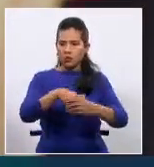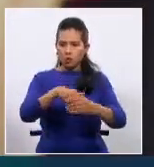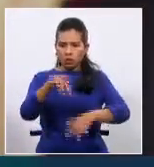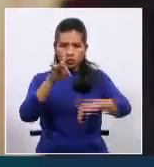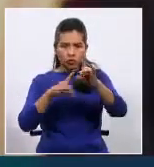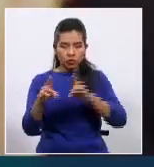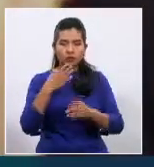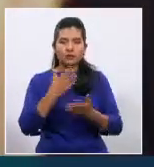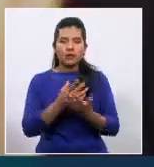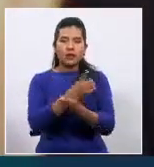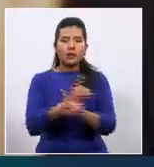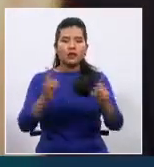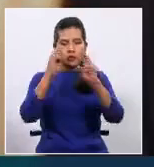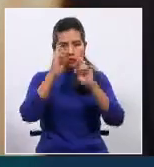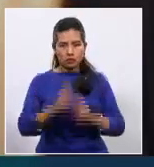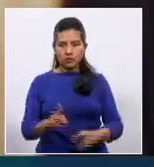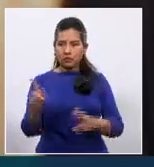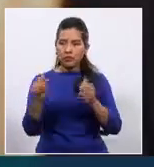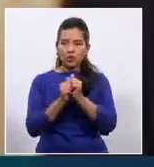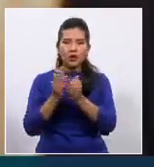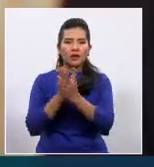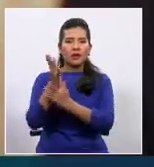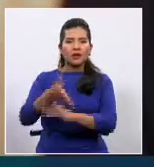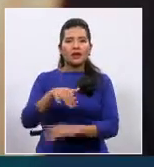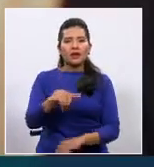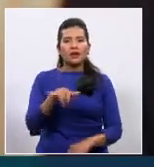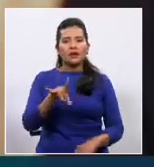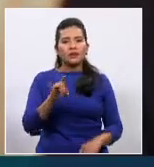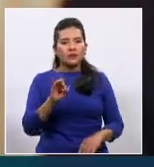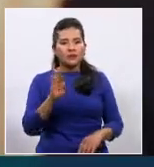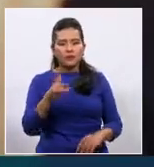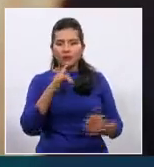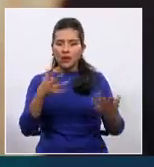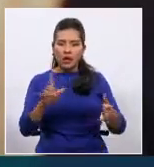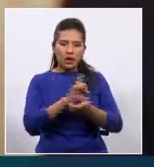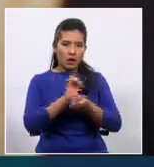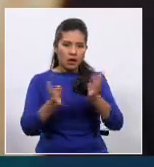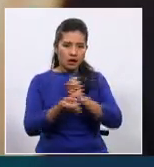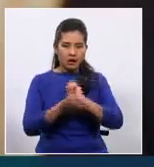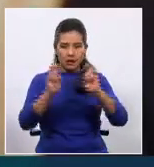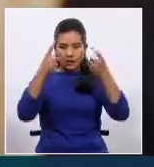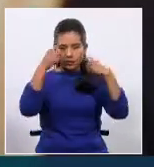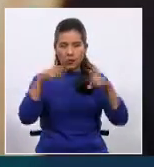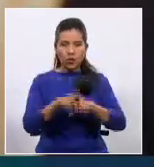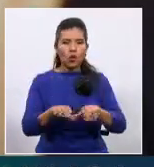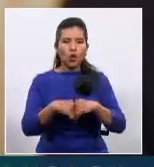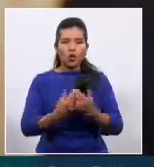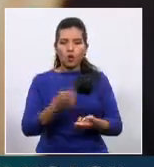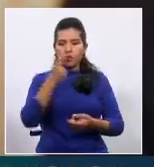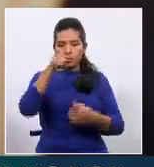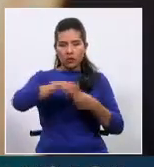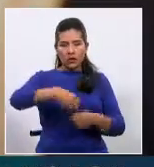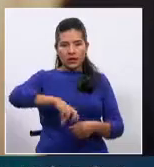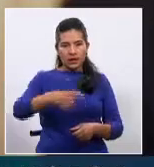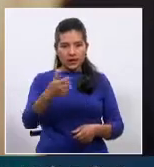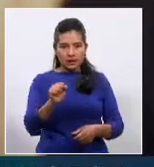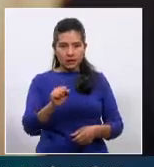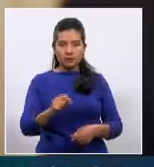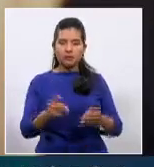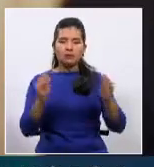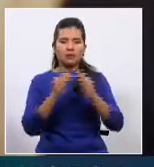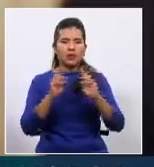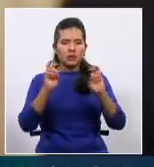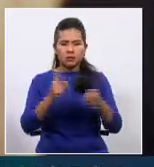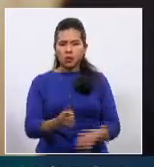yacimientos petrolíferos fiscales bolivianos logró renegociar la venta de gas y no sólo recuperar este monto sino